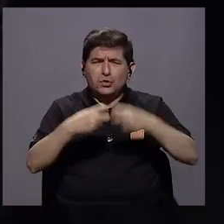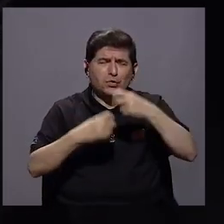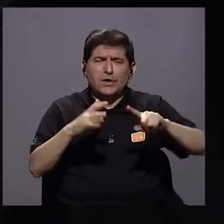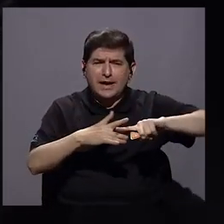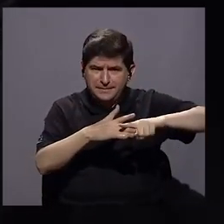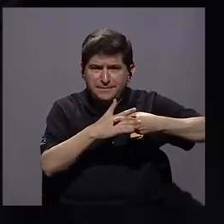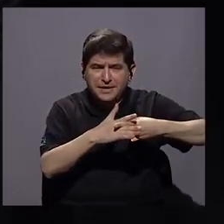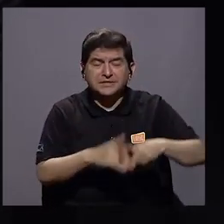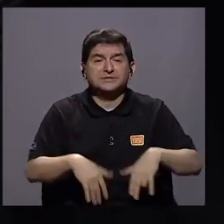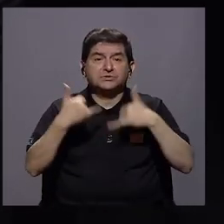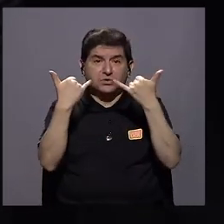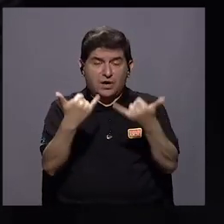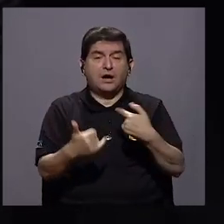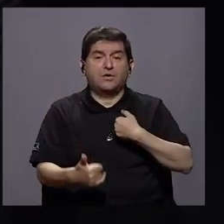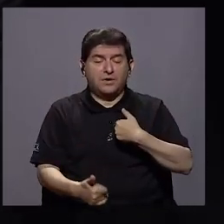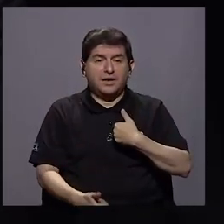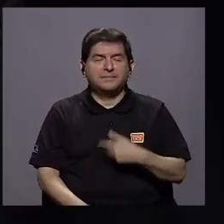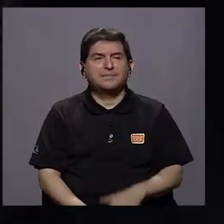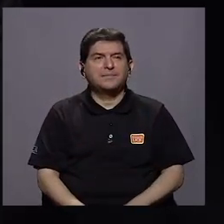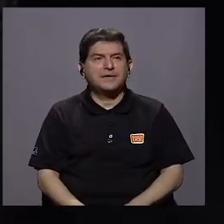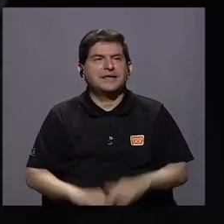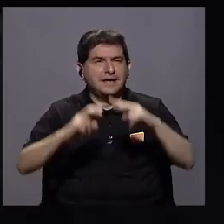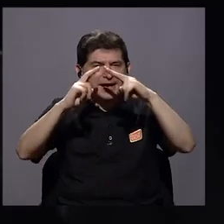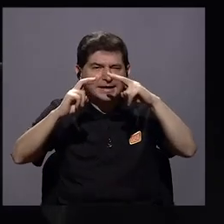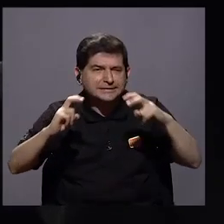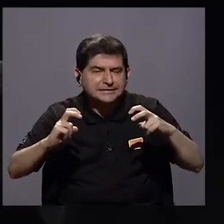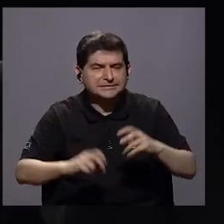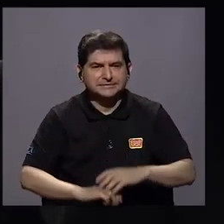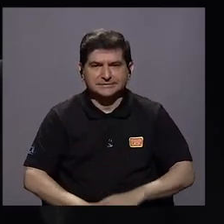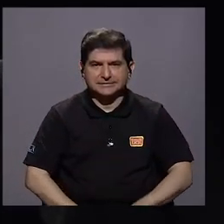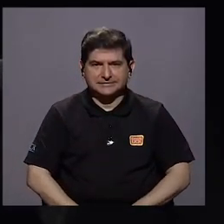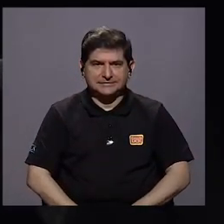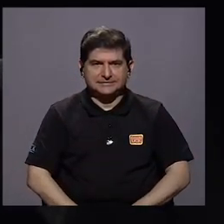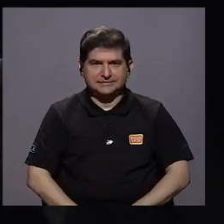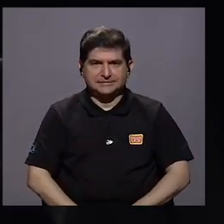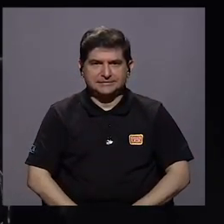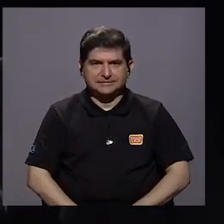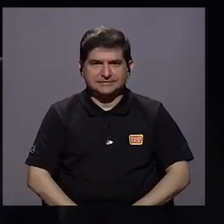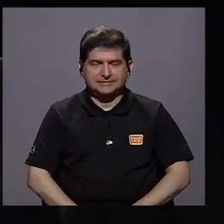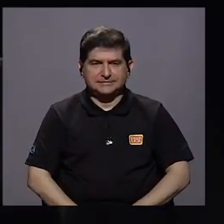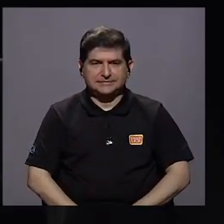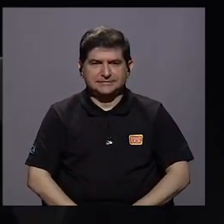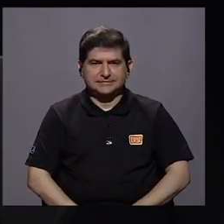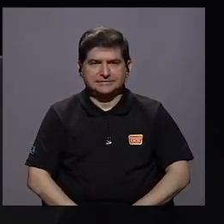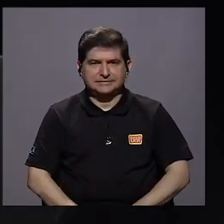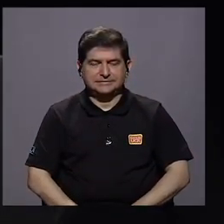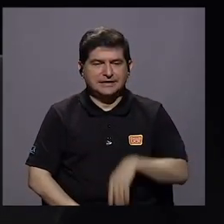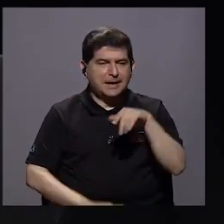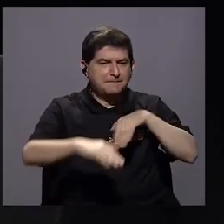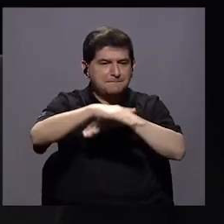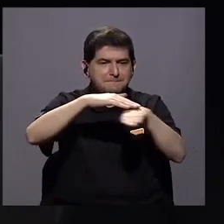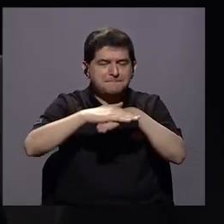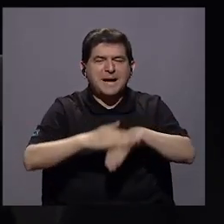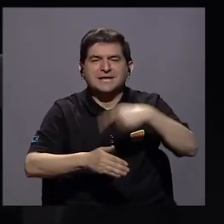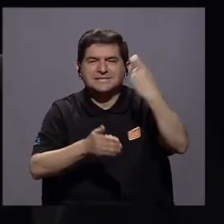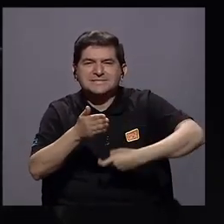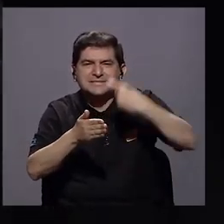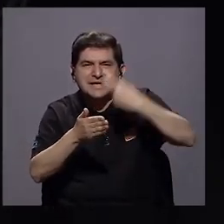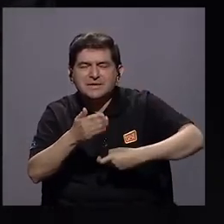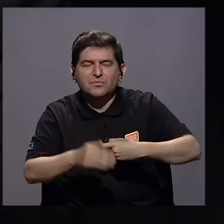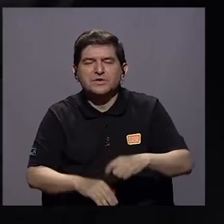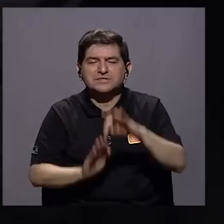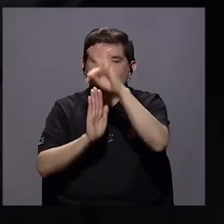grave empezó porque ahora me gustaría, ya vimos cuál es la tarifa, ¿cuál es la base imponible?